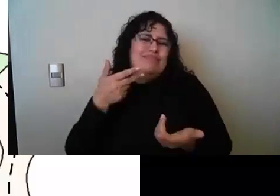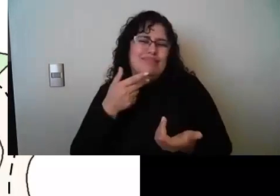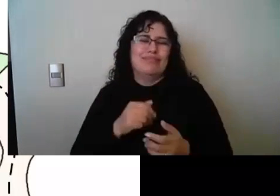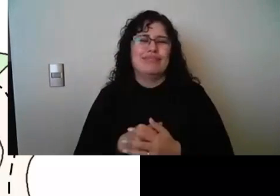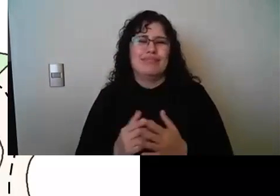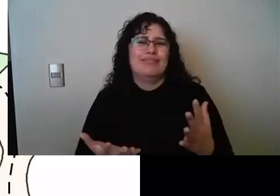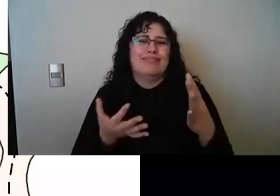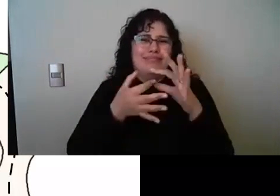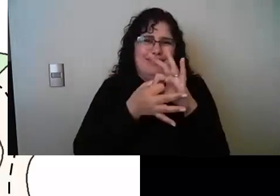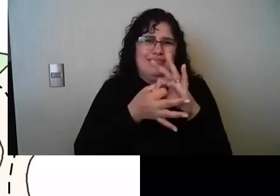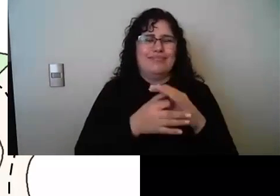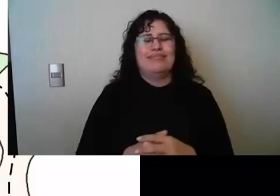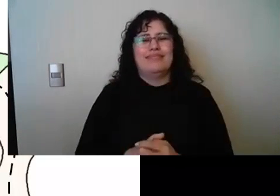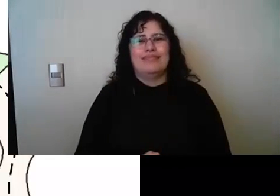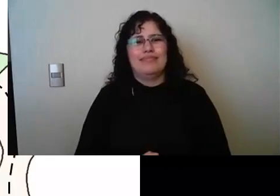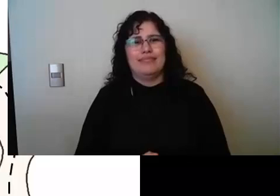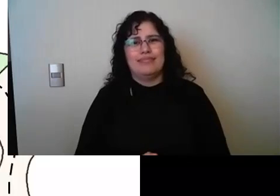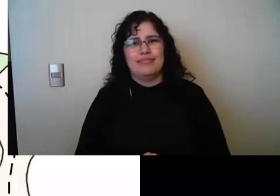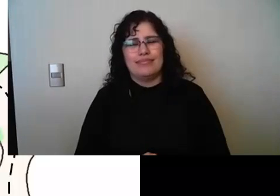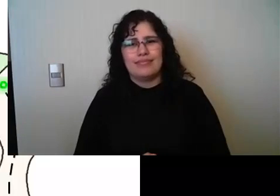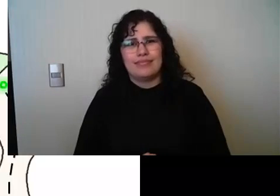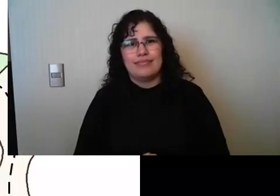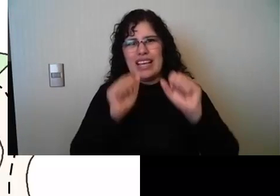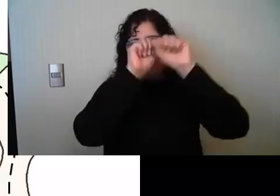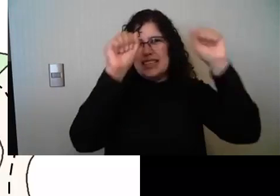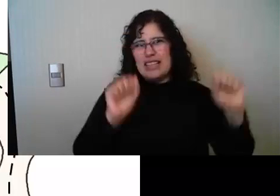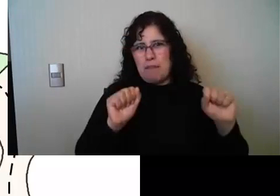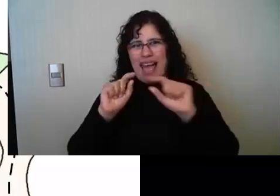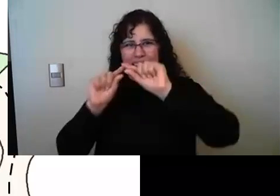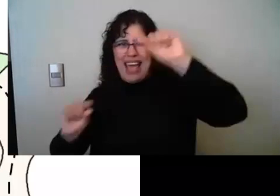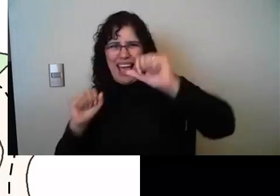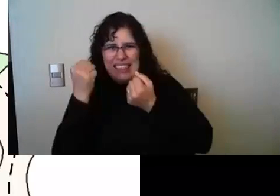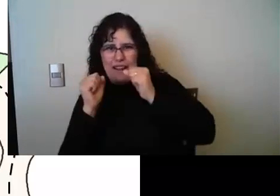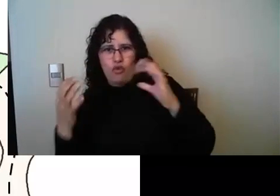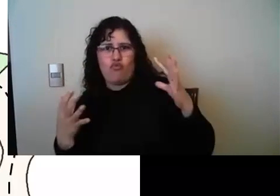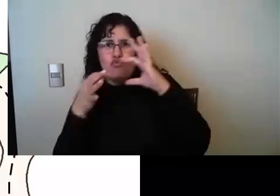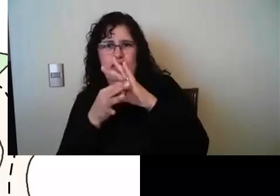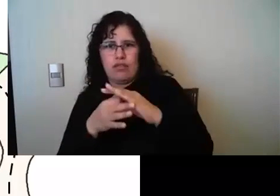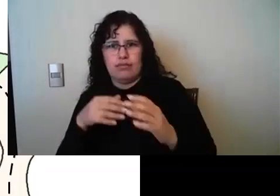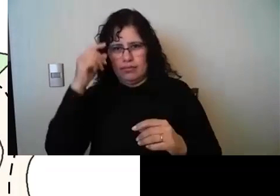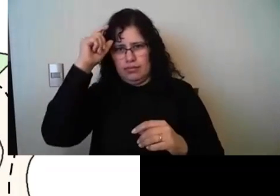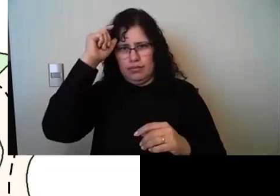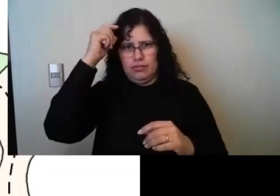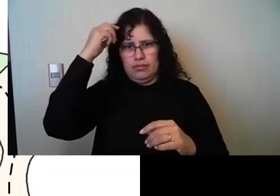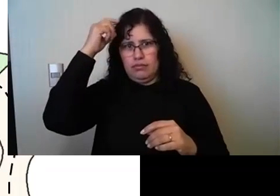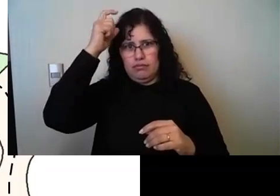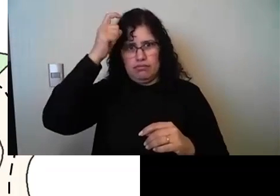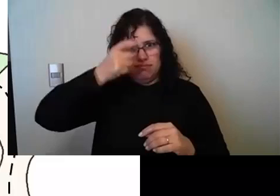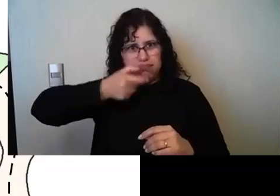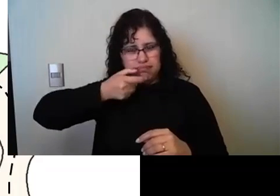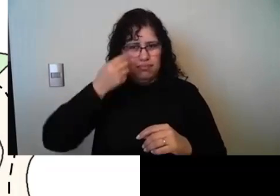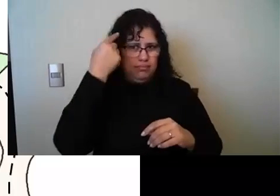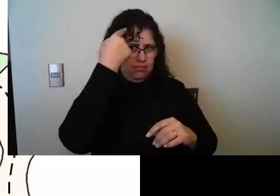nervio trigémino. Aquí está marcado los dos tercios anteriores de la cabeza, asociado al nervio trigémino en sus ramos